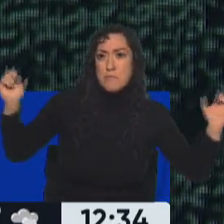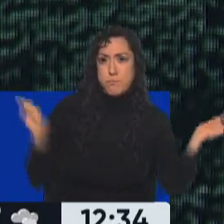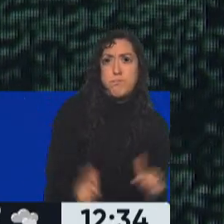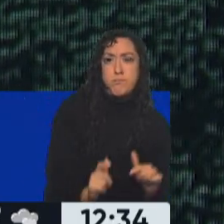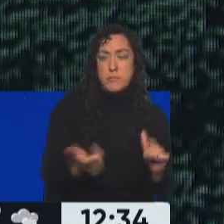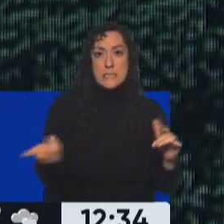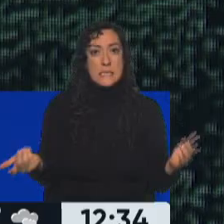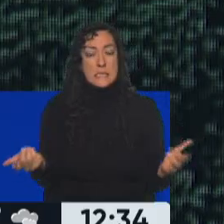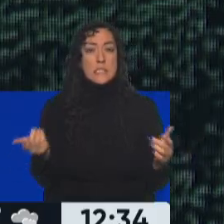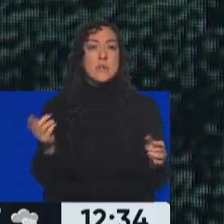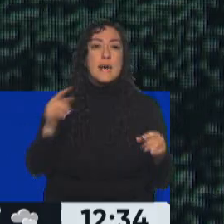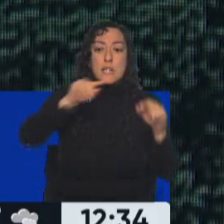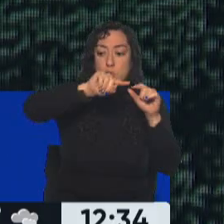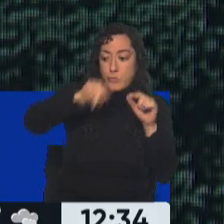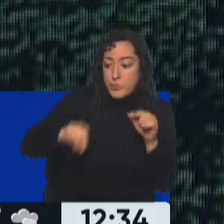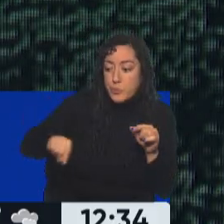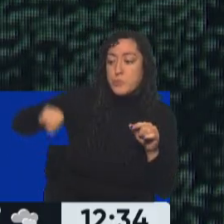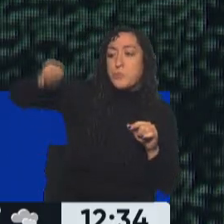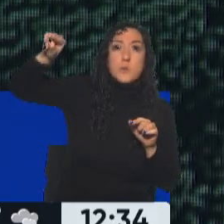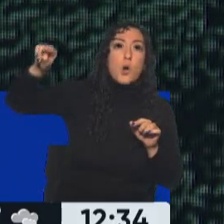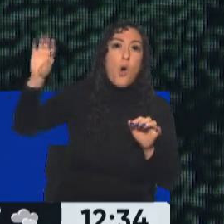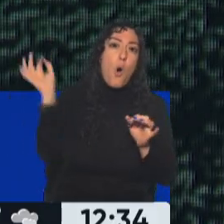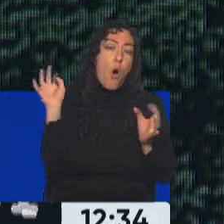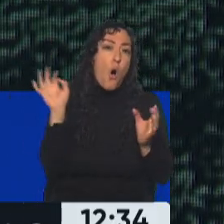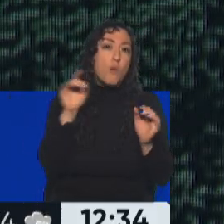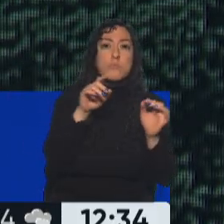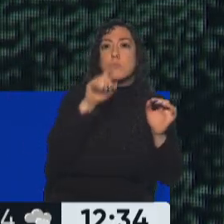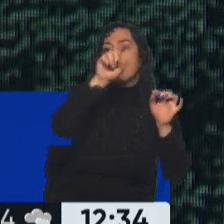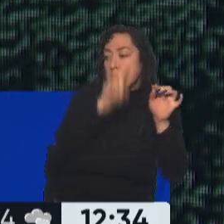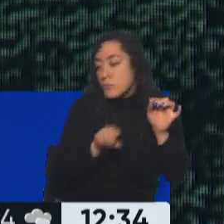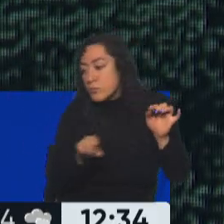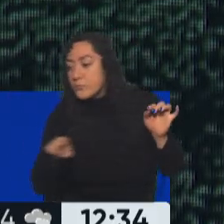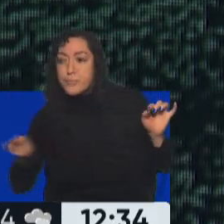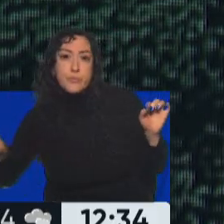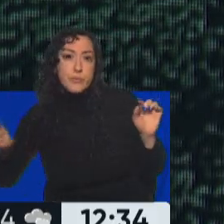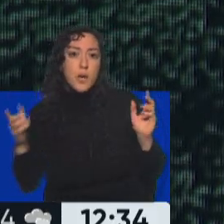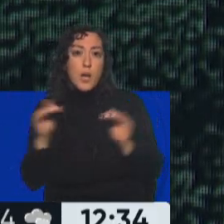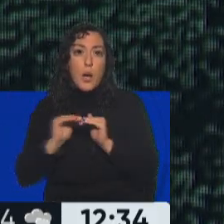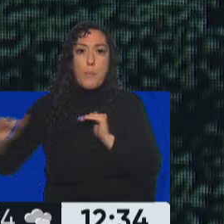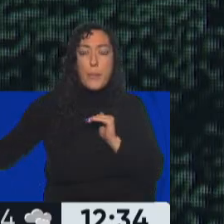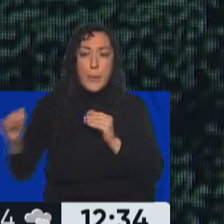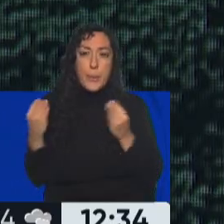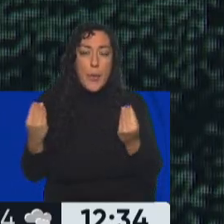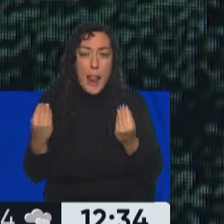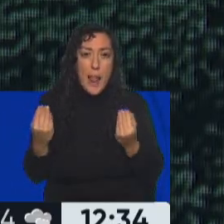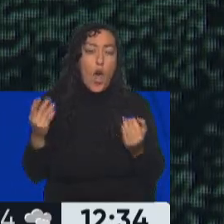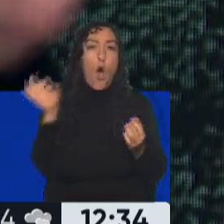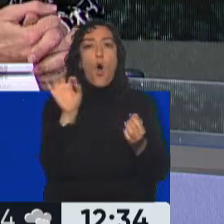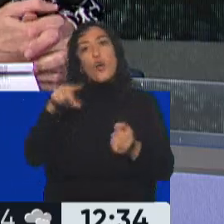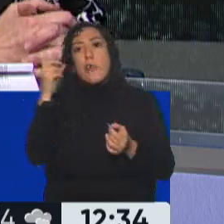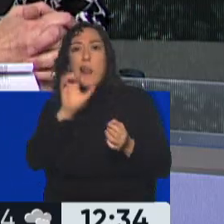la famosa B corta. ¿Va a ser B corta o es L? Claro. O la U. O W,